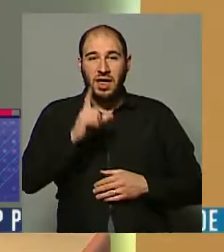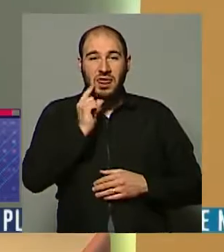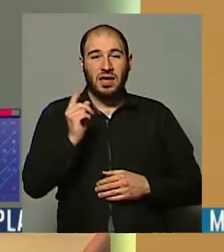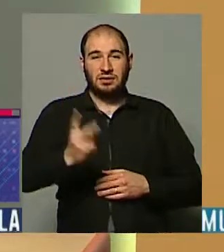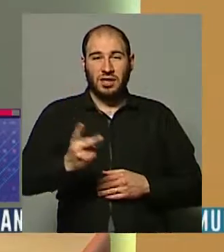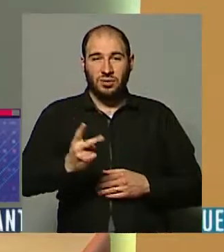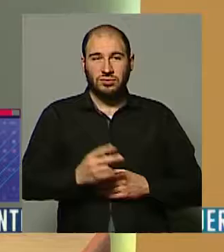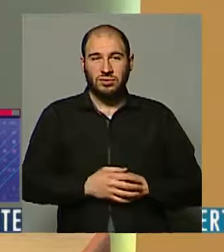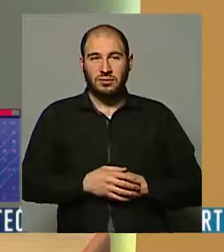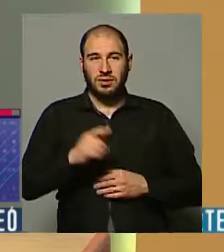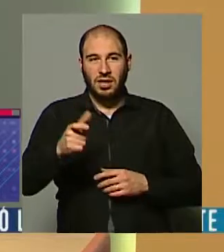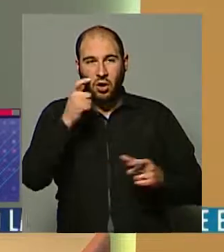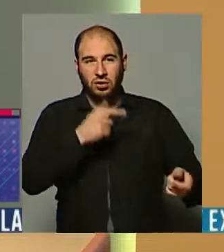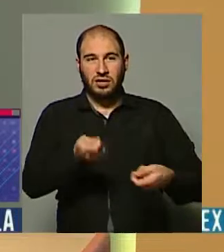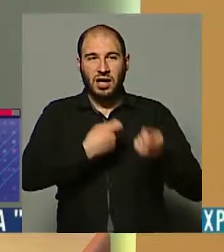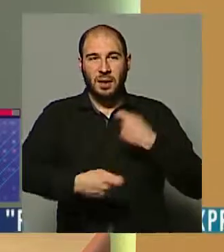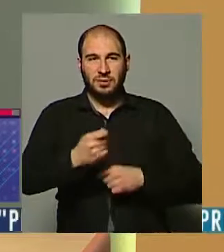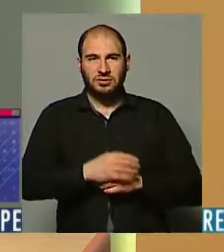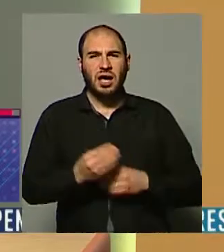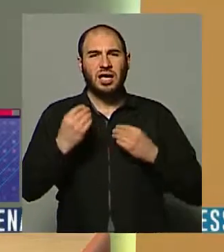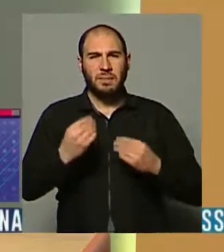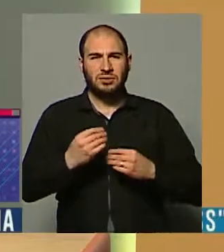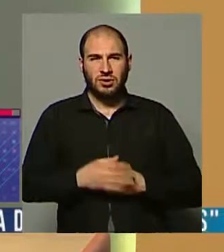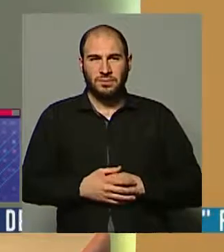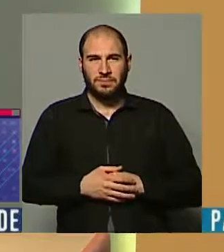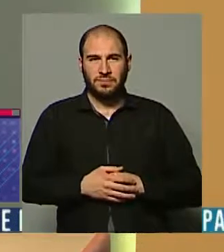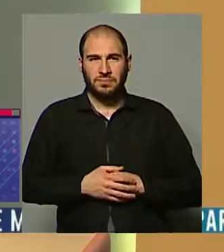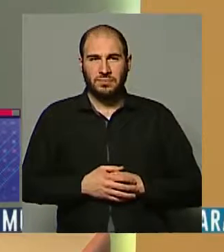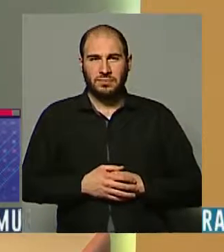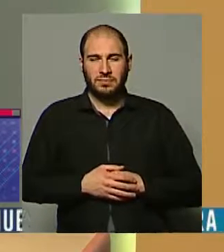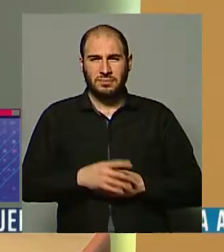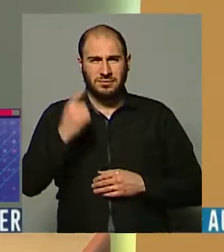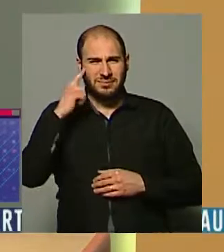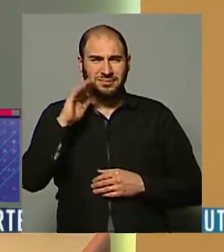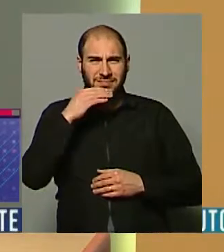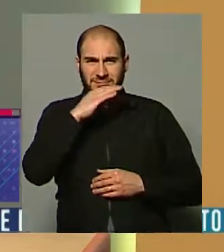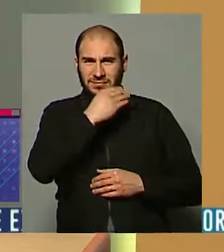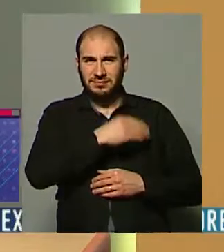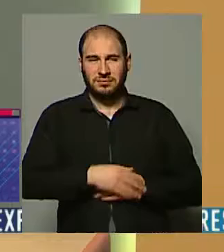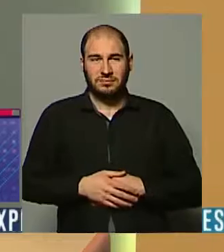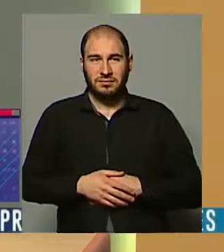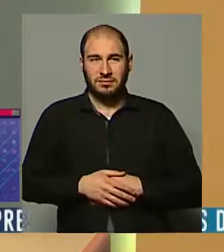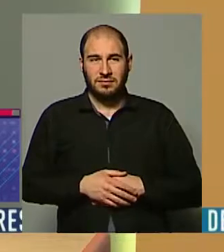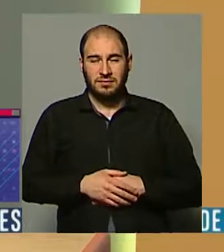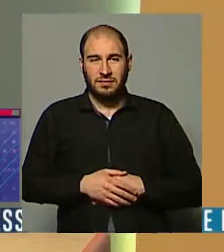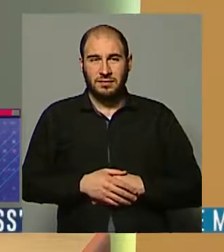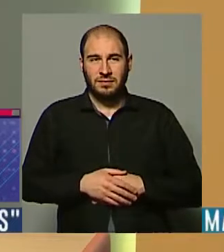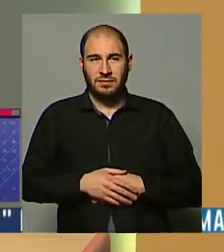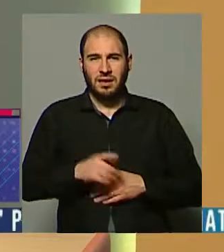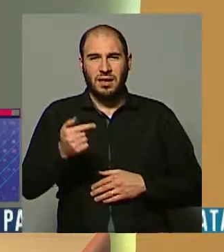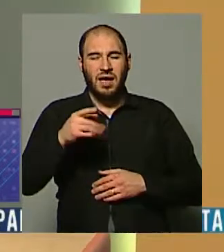día de este control de cambios, ¿qué ha pasado? También Sandleris y la CUNSA salieron a hablar, pero hoy la divisa extranjera